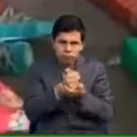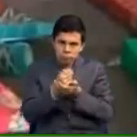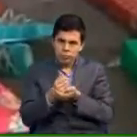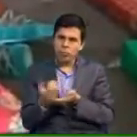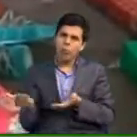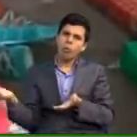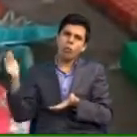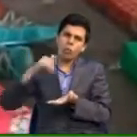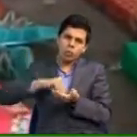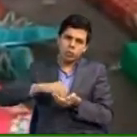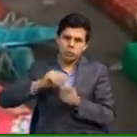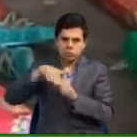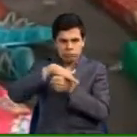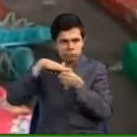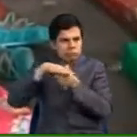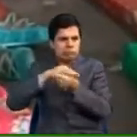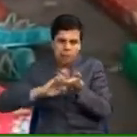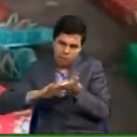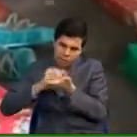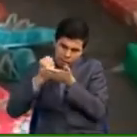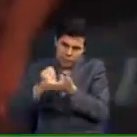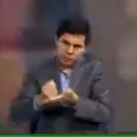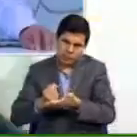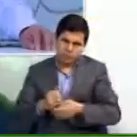de restablecimiento de la situación